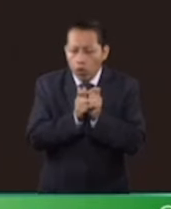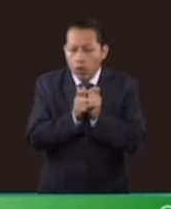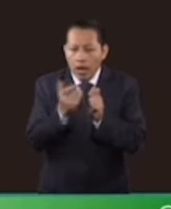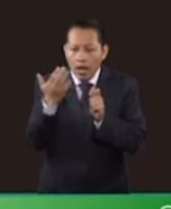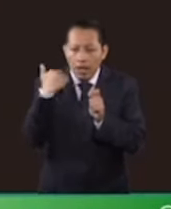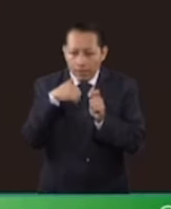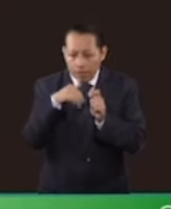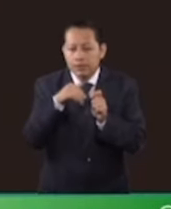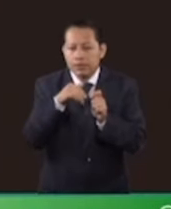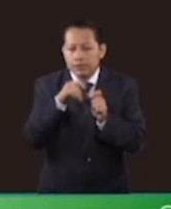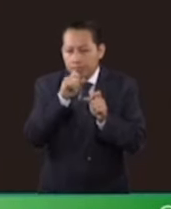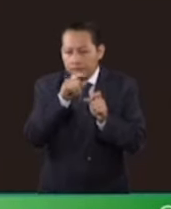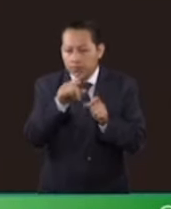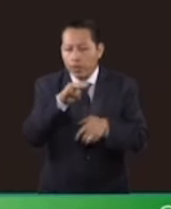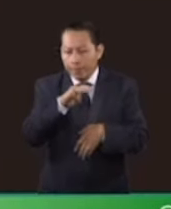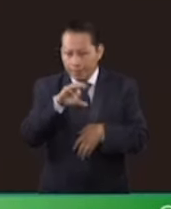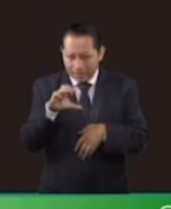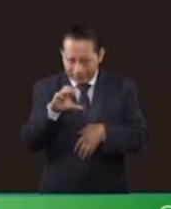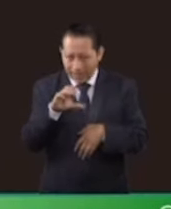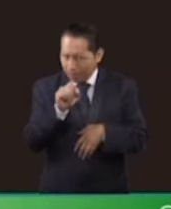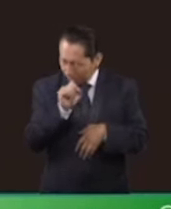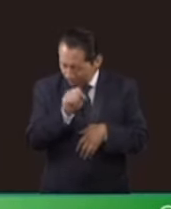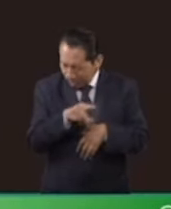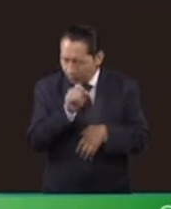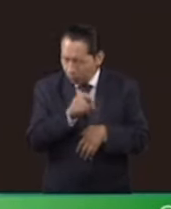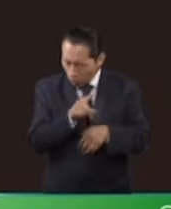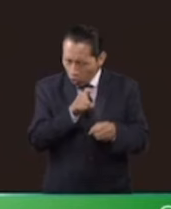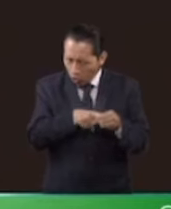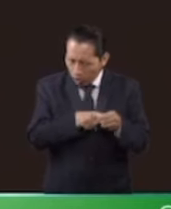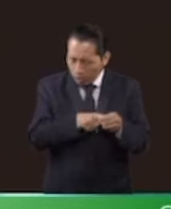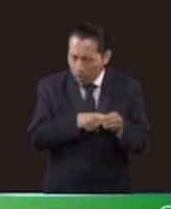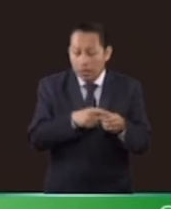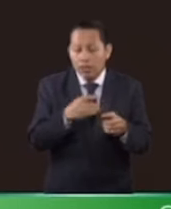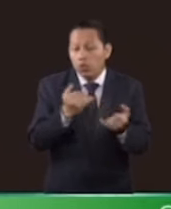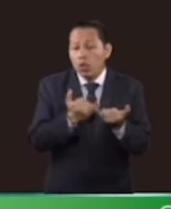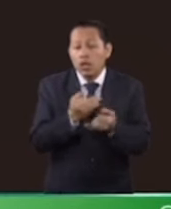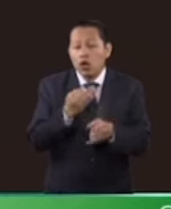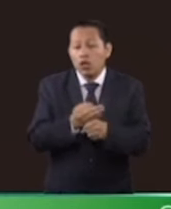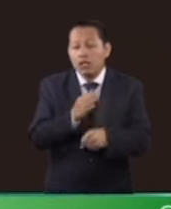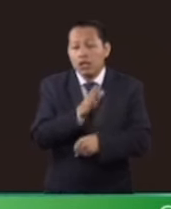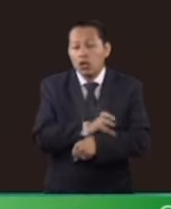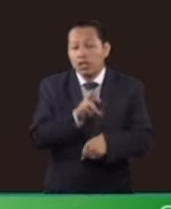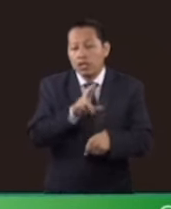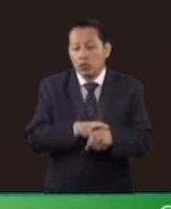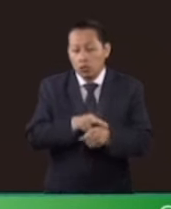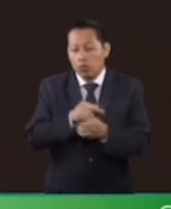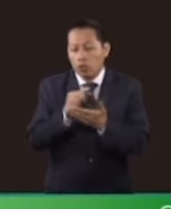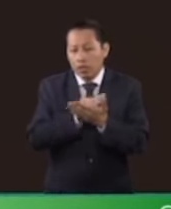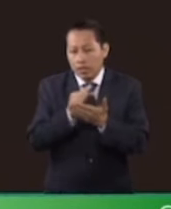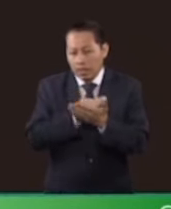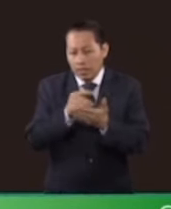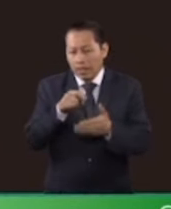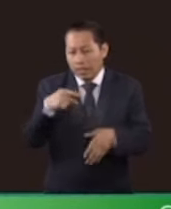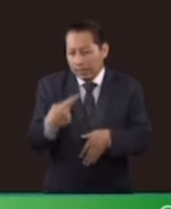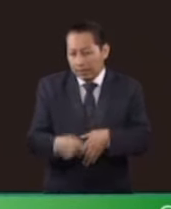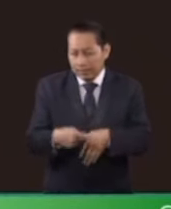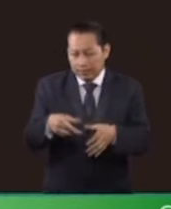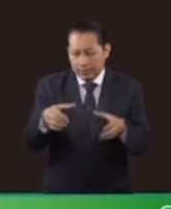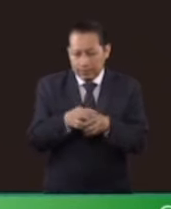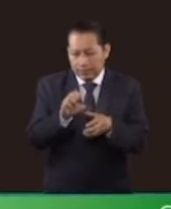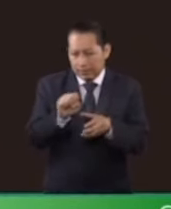parlamentario de movimiento ciudadano y también el hoy coordinador de Morena en esta